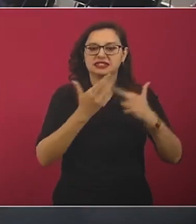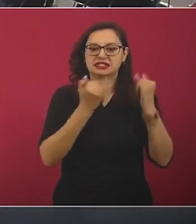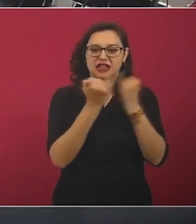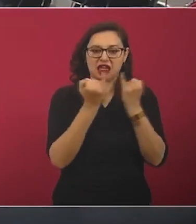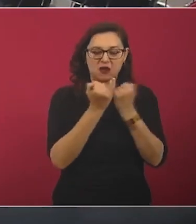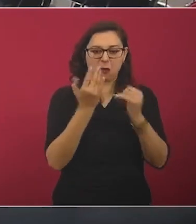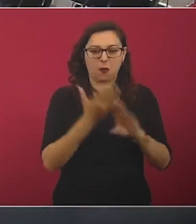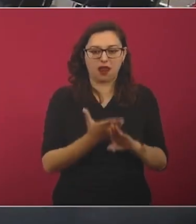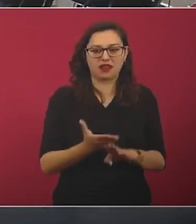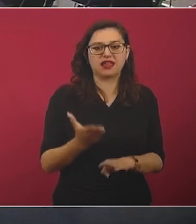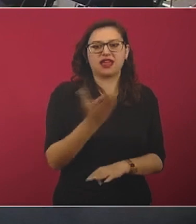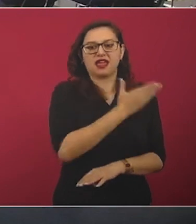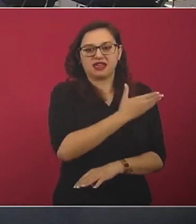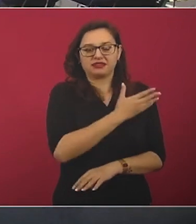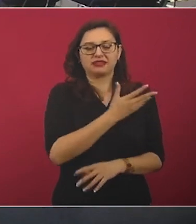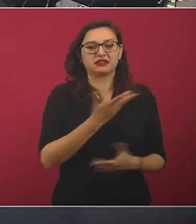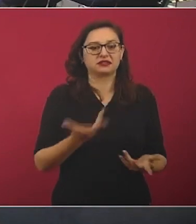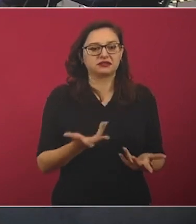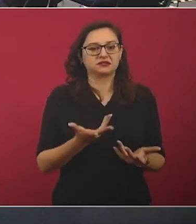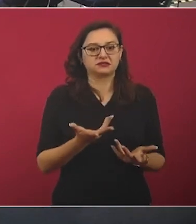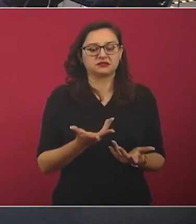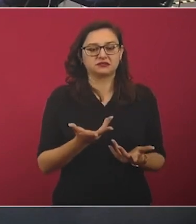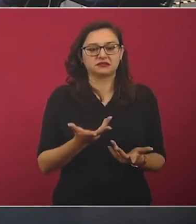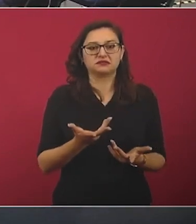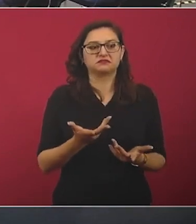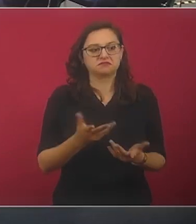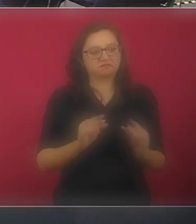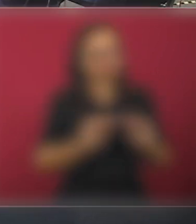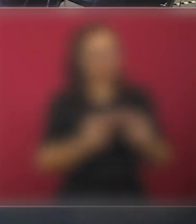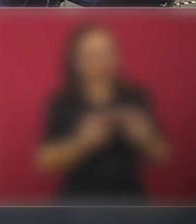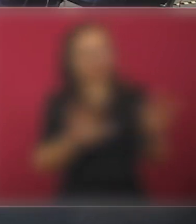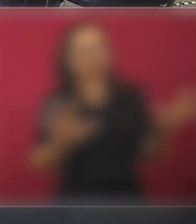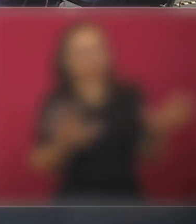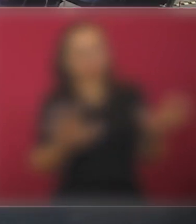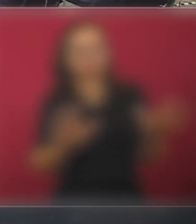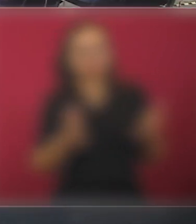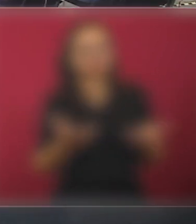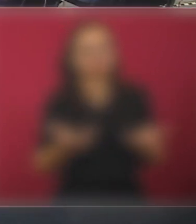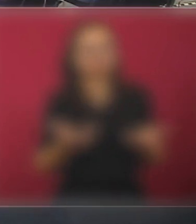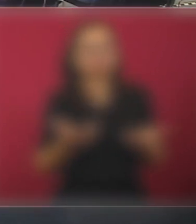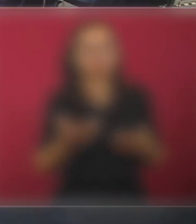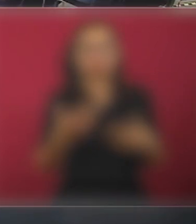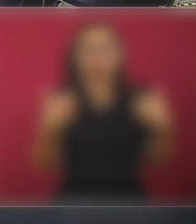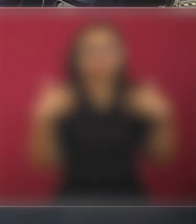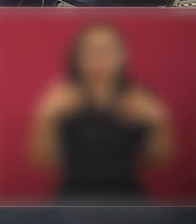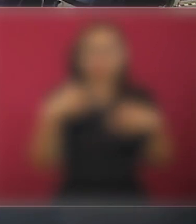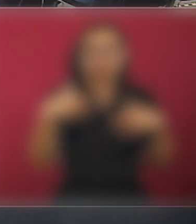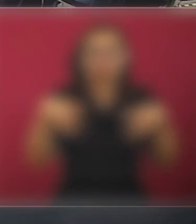nos costaría más trabajo. Canal 14.